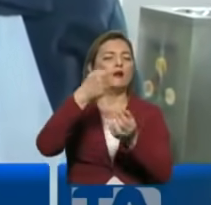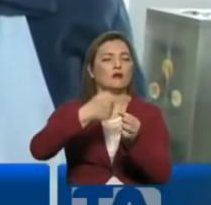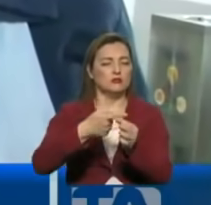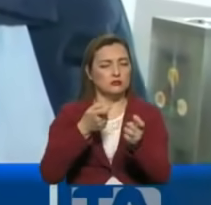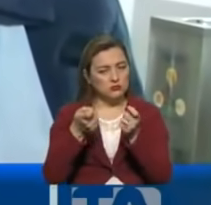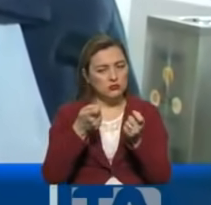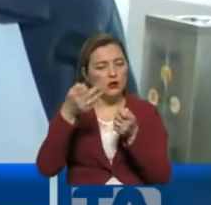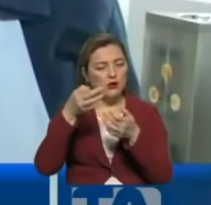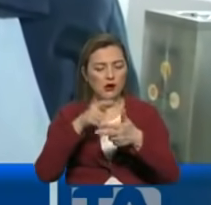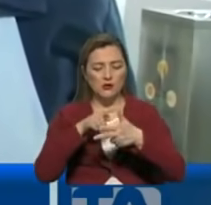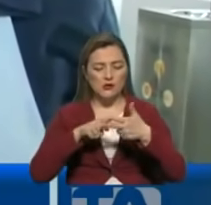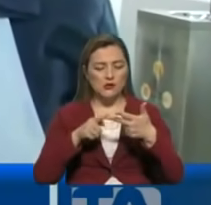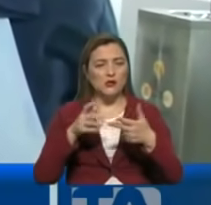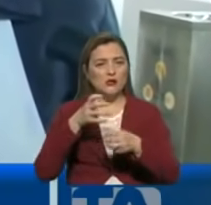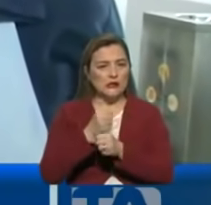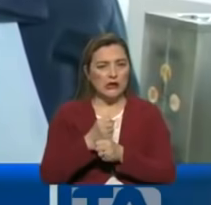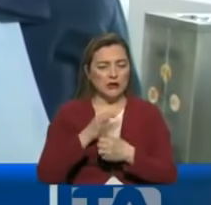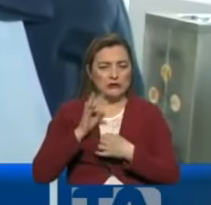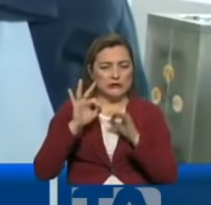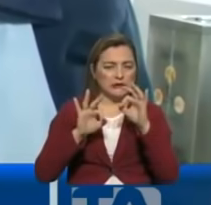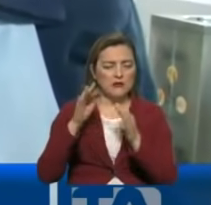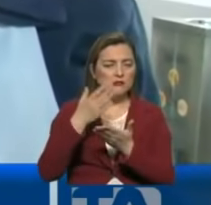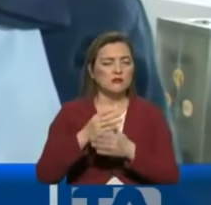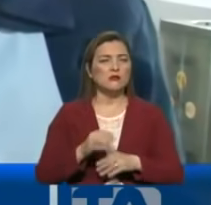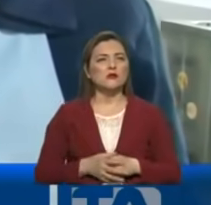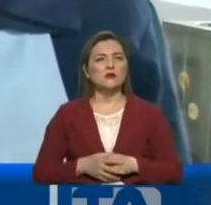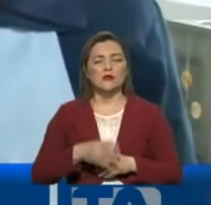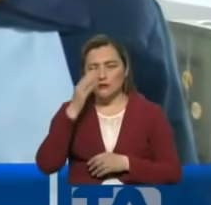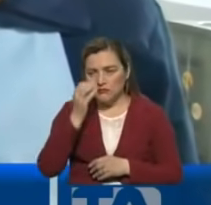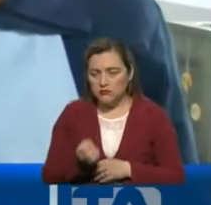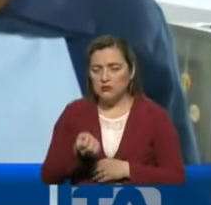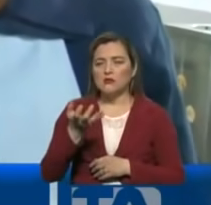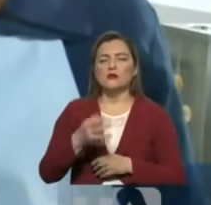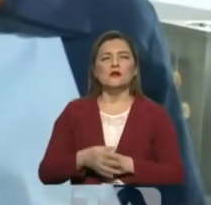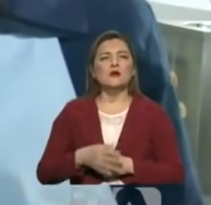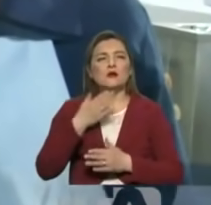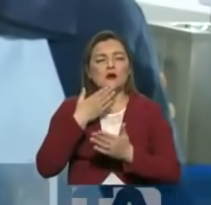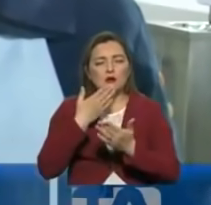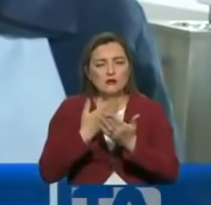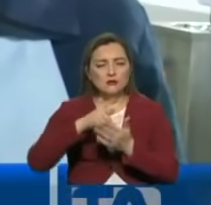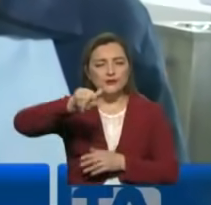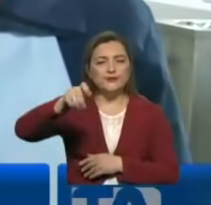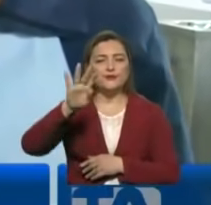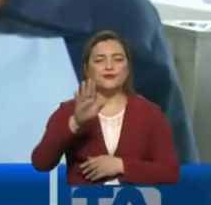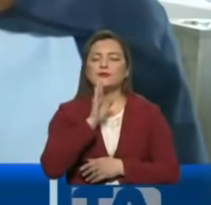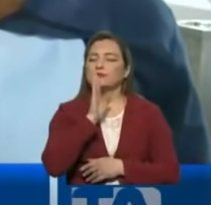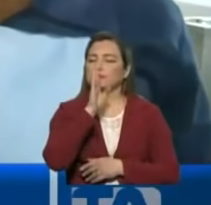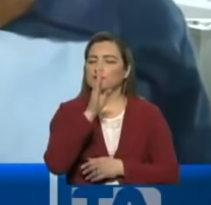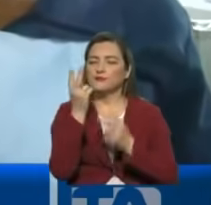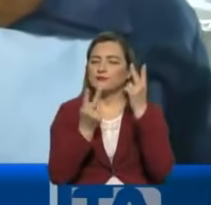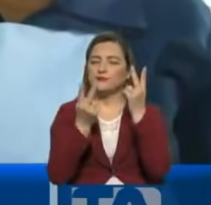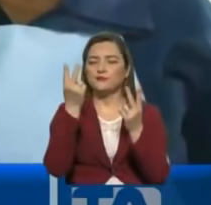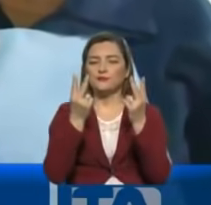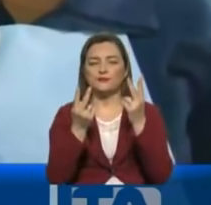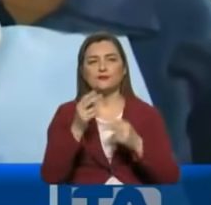para verificar que se cumplan las medidas de bioseguridad? Primero, buenos días con ustedes. Agradecemos a Teleamazonas por venir y